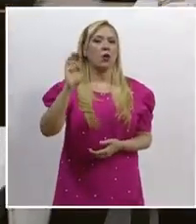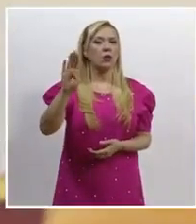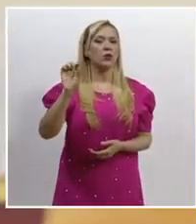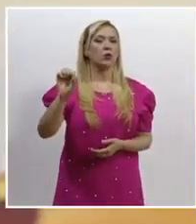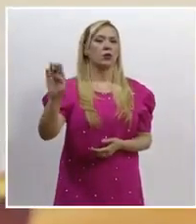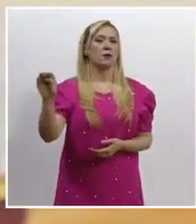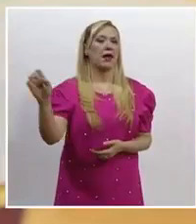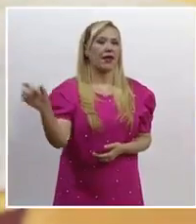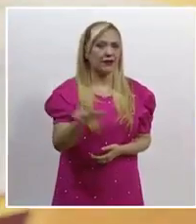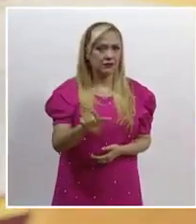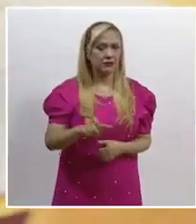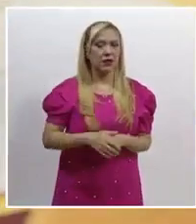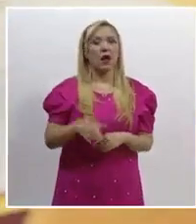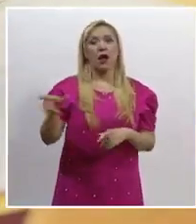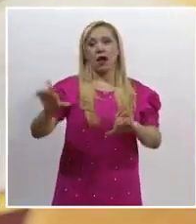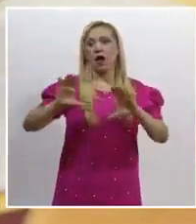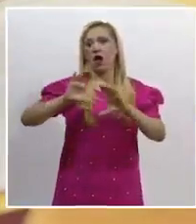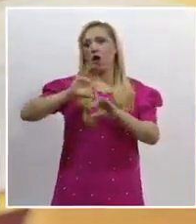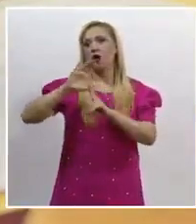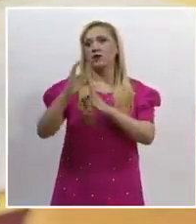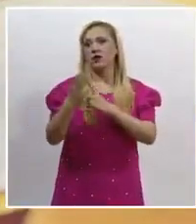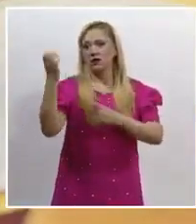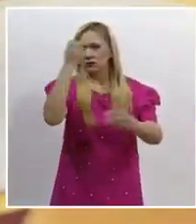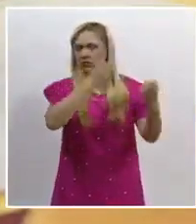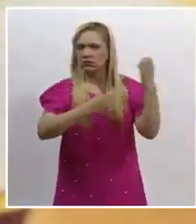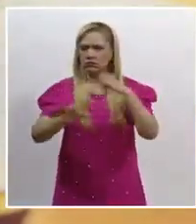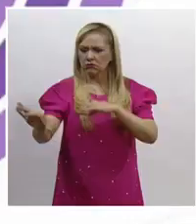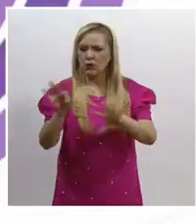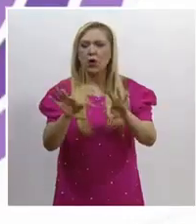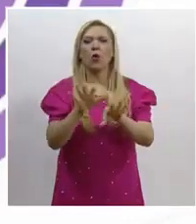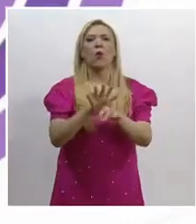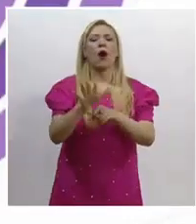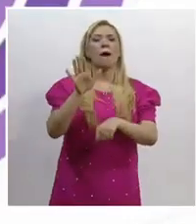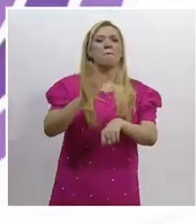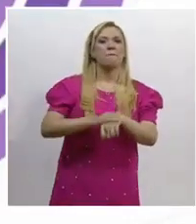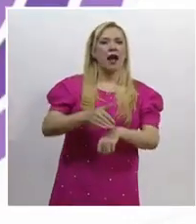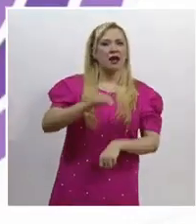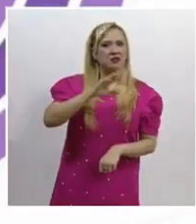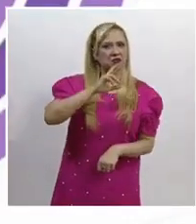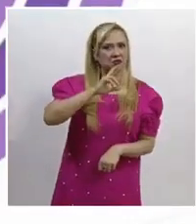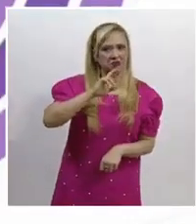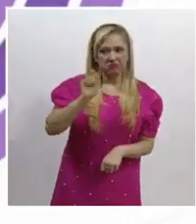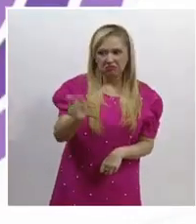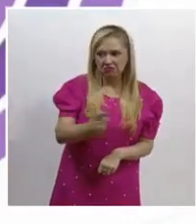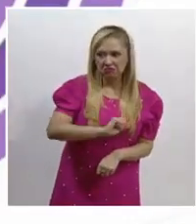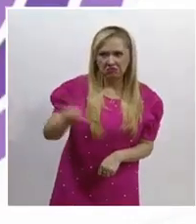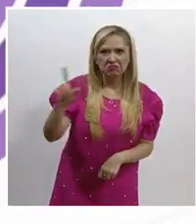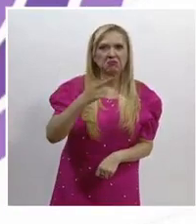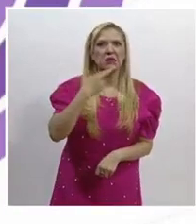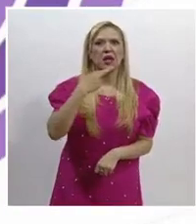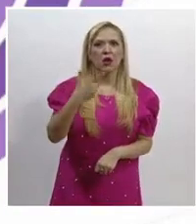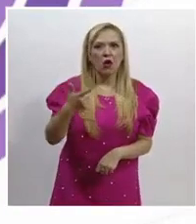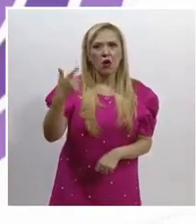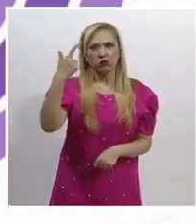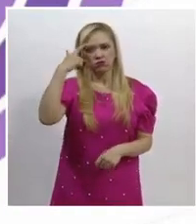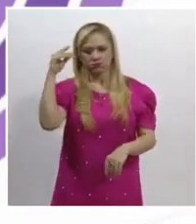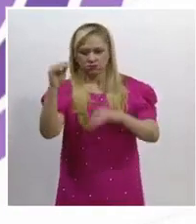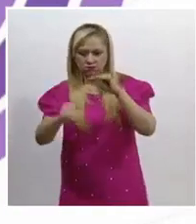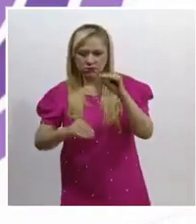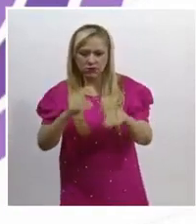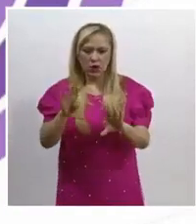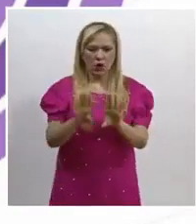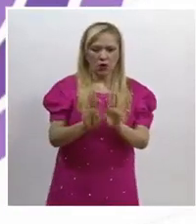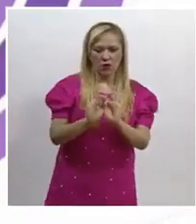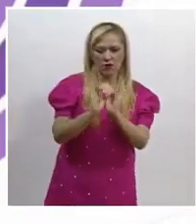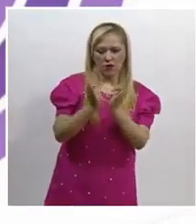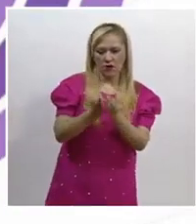escuelajudicial.cjf.gov.mx. Un comité evaluador seleccionará los trabajos más destacados con base en la fundamentación teórica, el desarrollo metodológico y